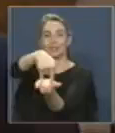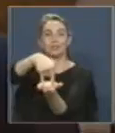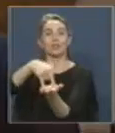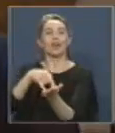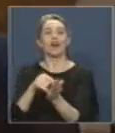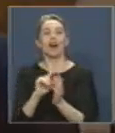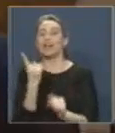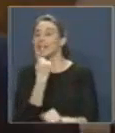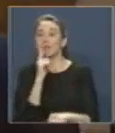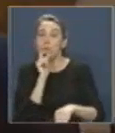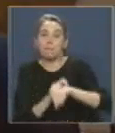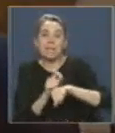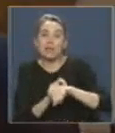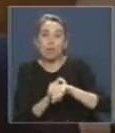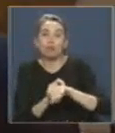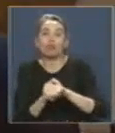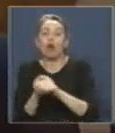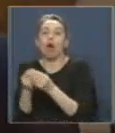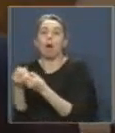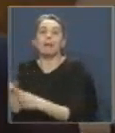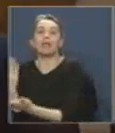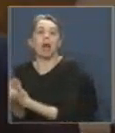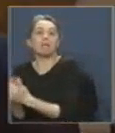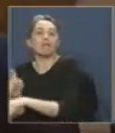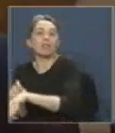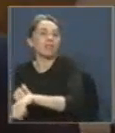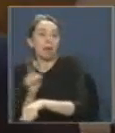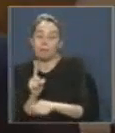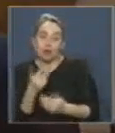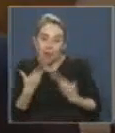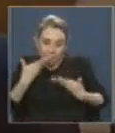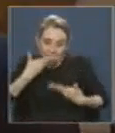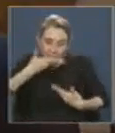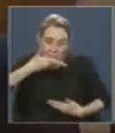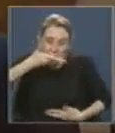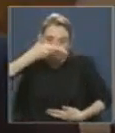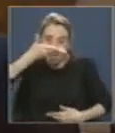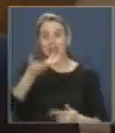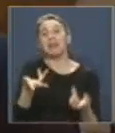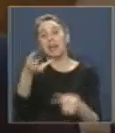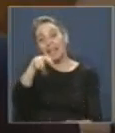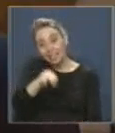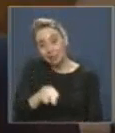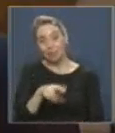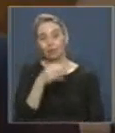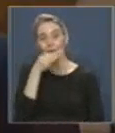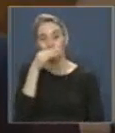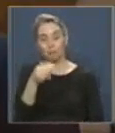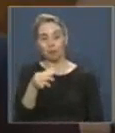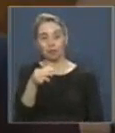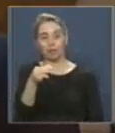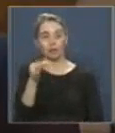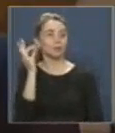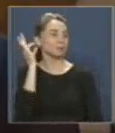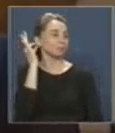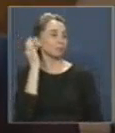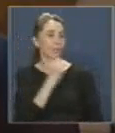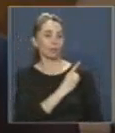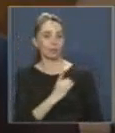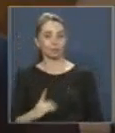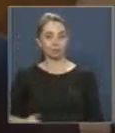ni un solo minuto pasar. Es importante, y vuelvo a recalcar, como lo señaló la